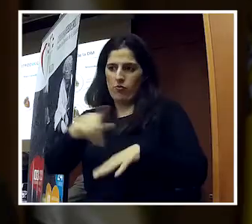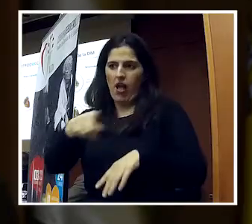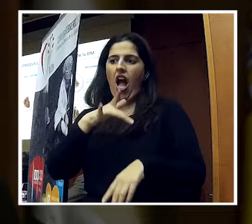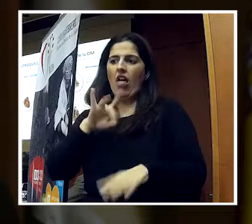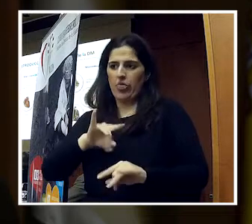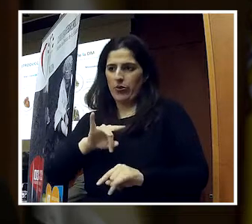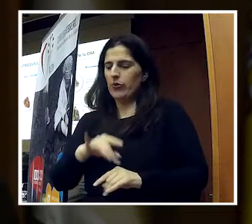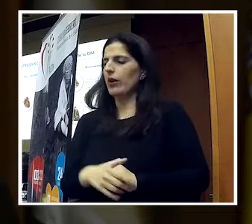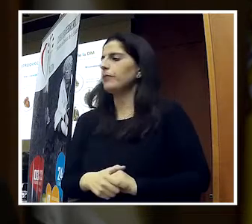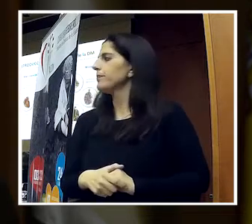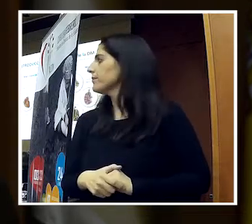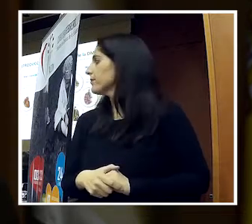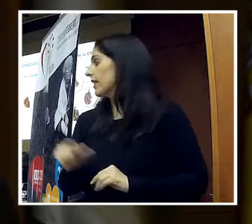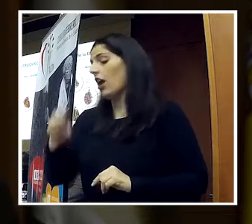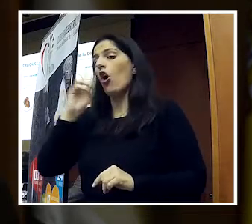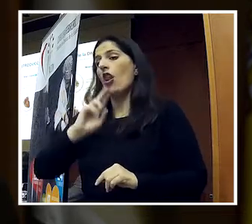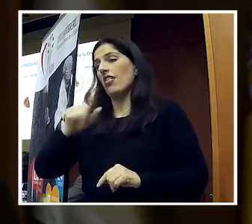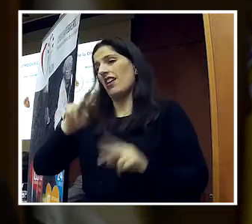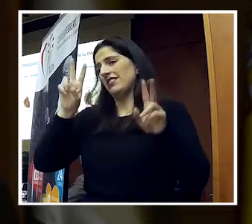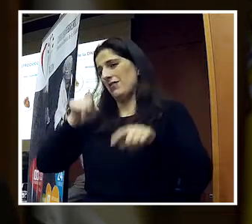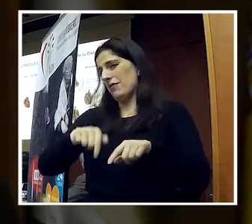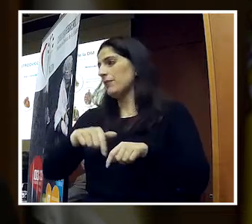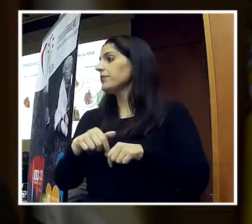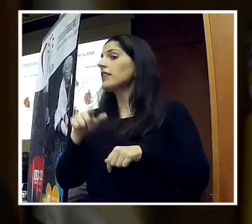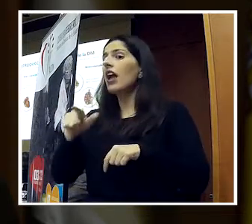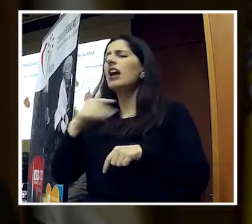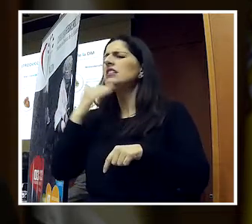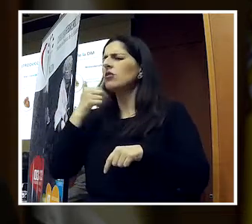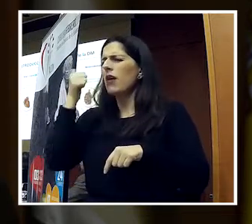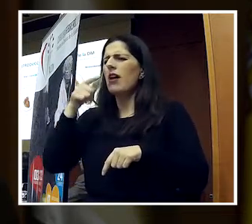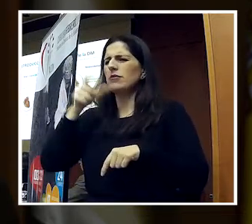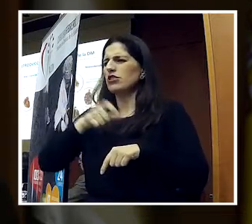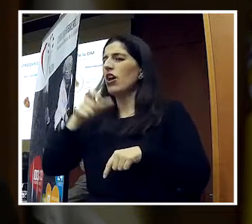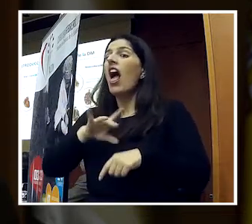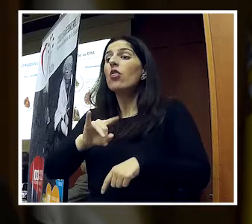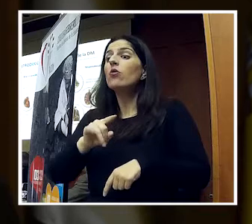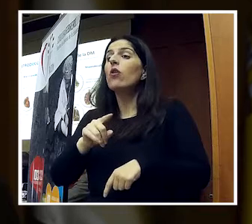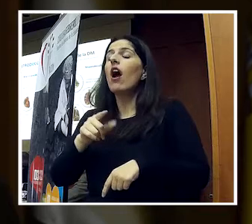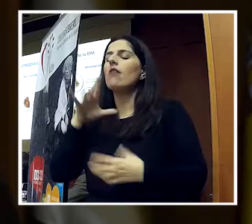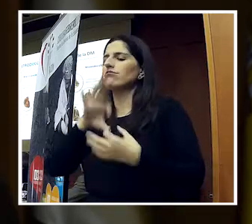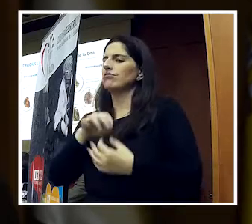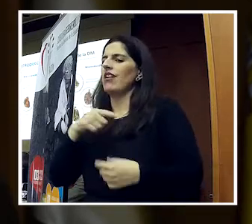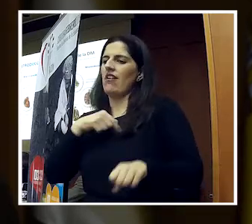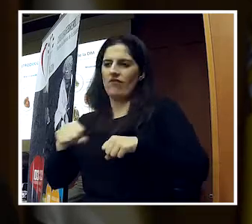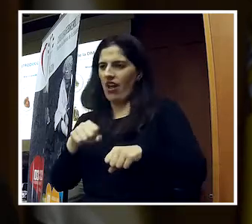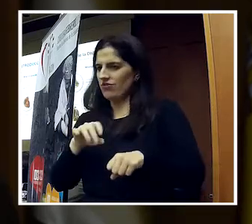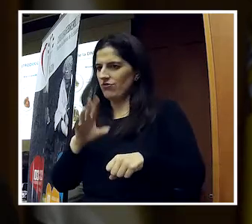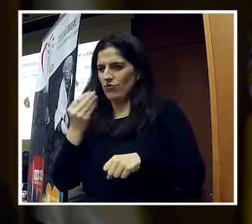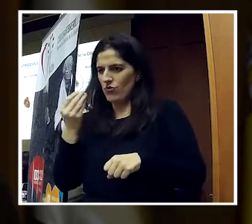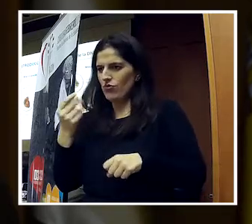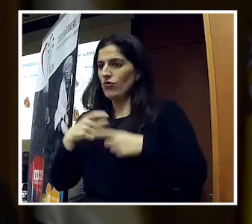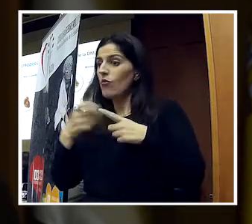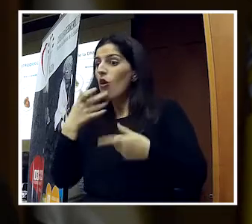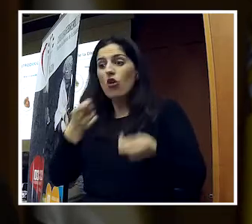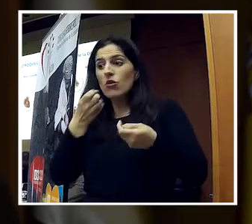tratamos en esta jornada. De hecho, es la causa más frecuente de mortalidad en una persona con diabetes. Las personas con diabetes, si no se